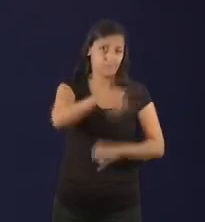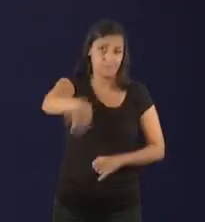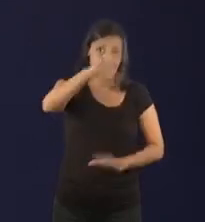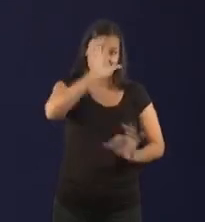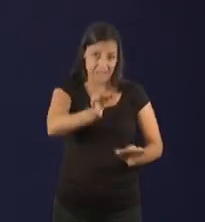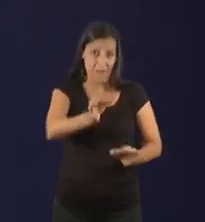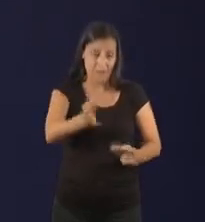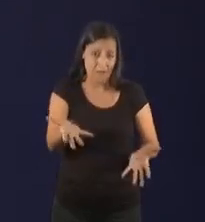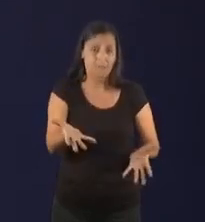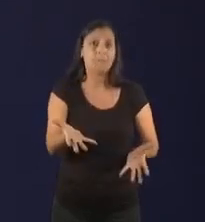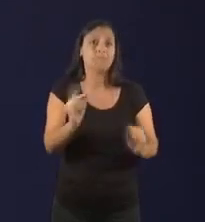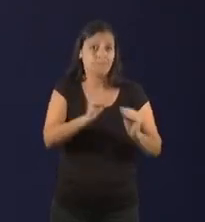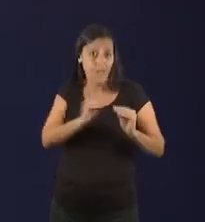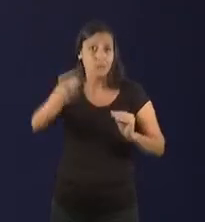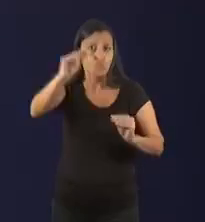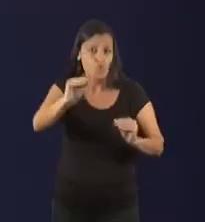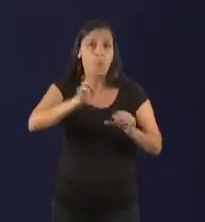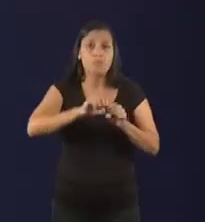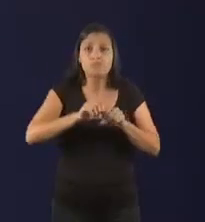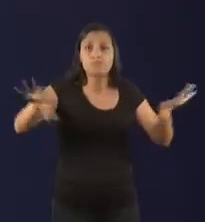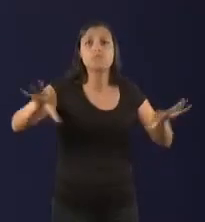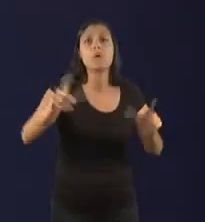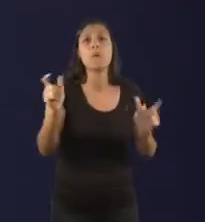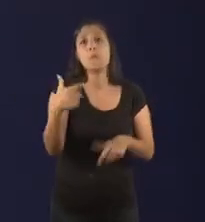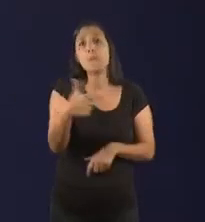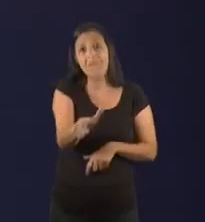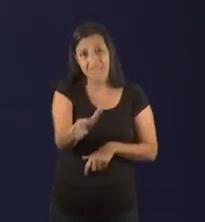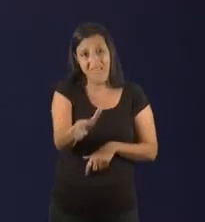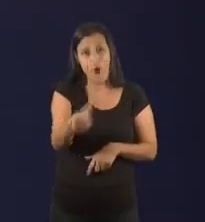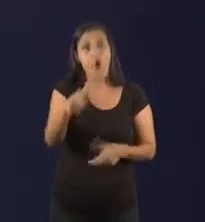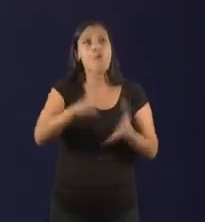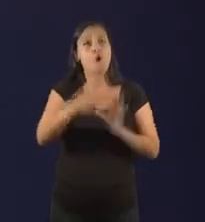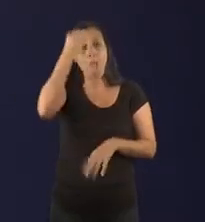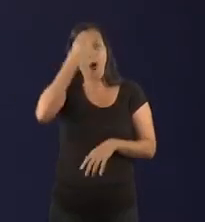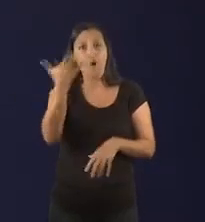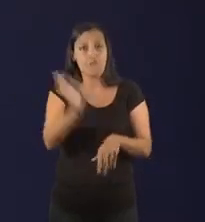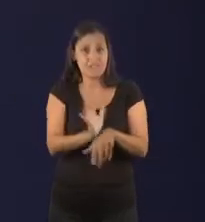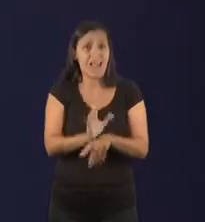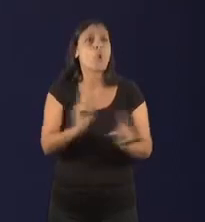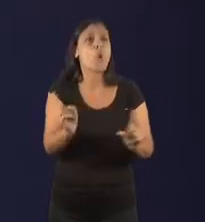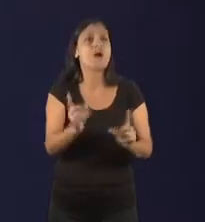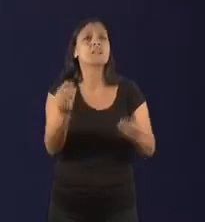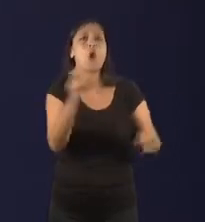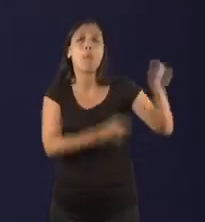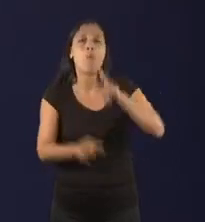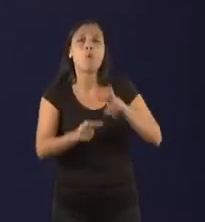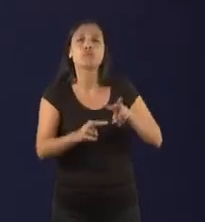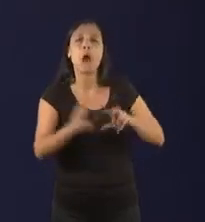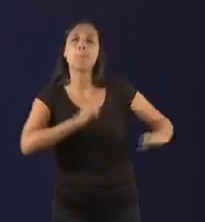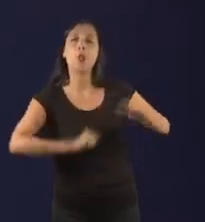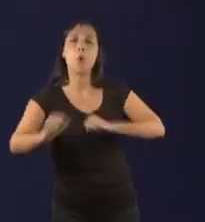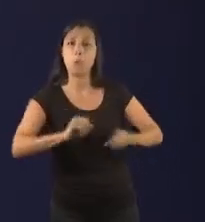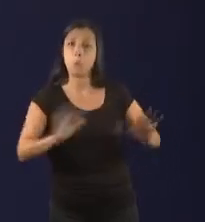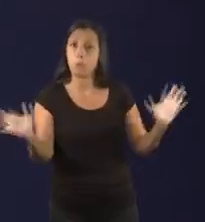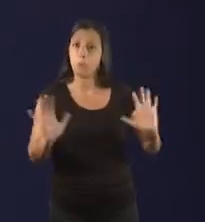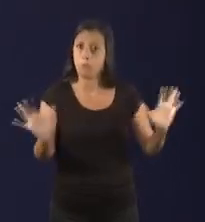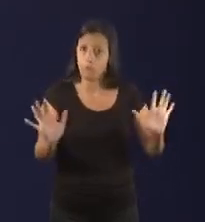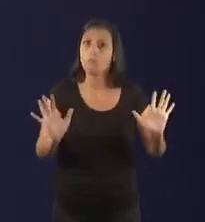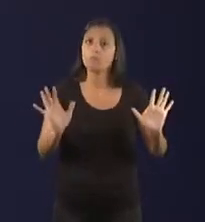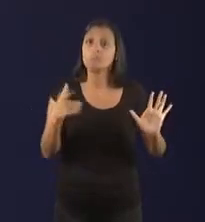a a publicarse de manera oficial lejos de agredir a nadie eh entendemos que